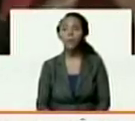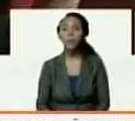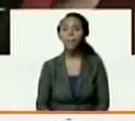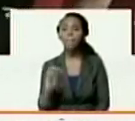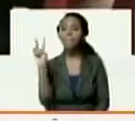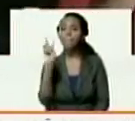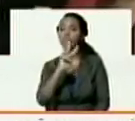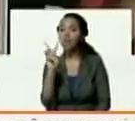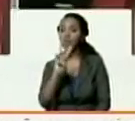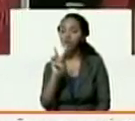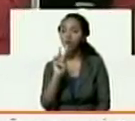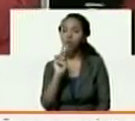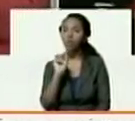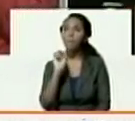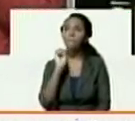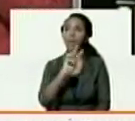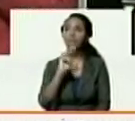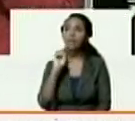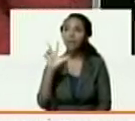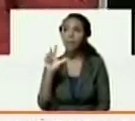22, 23 y 24, eso es.